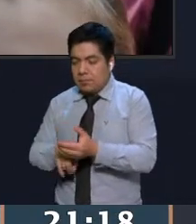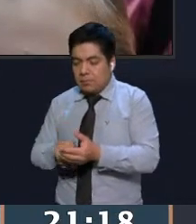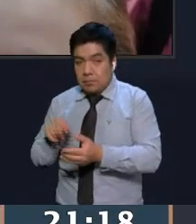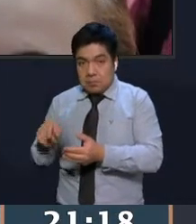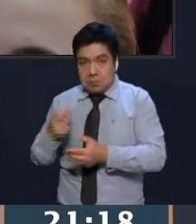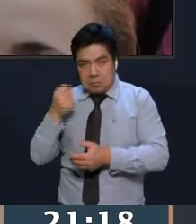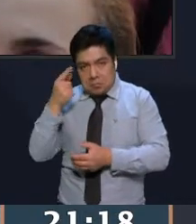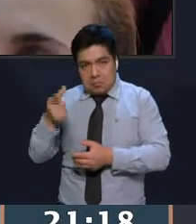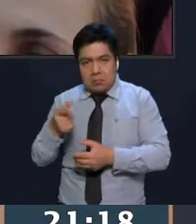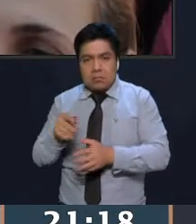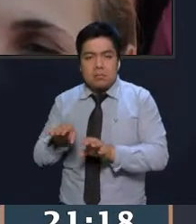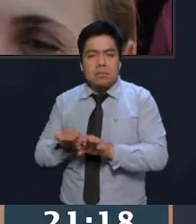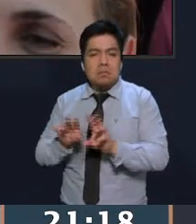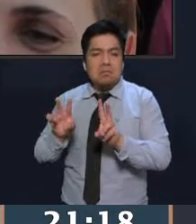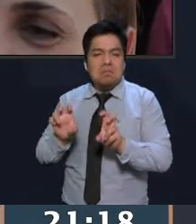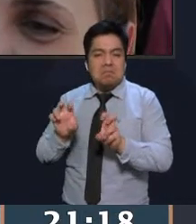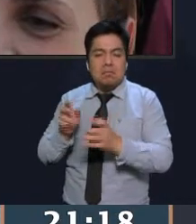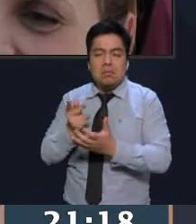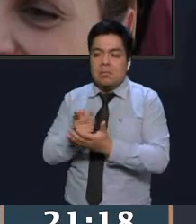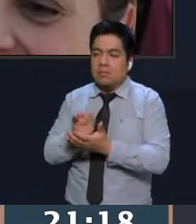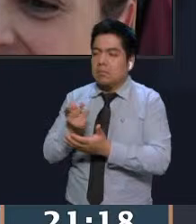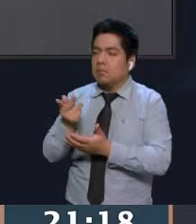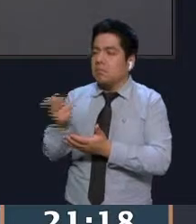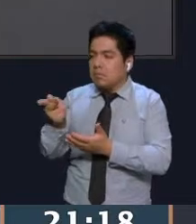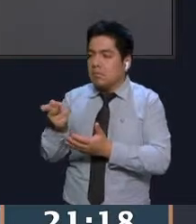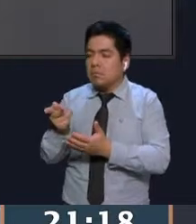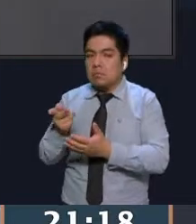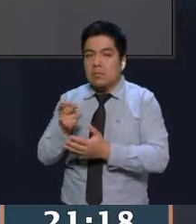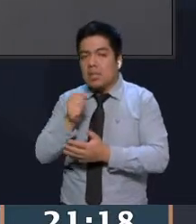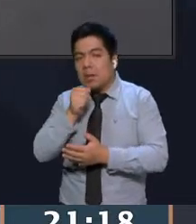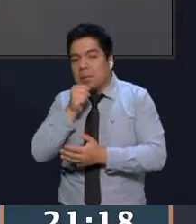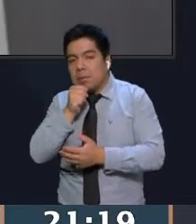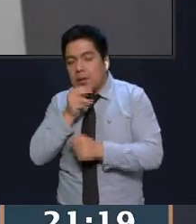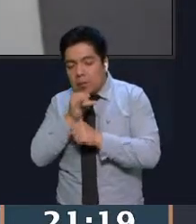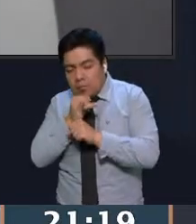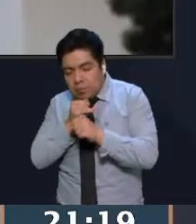creó el diplomado de periodismo de investigación.